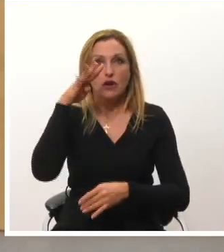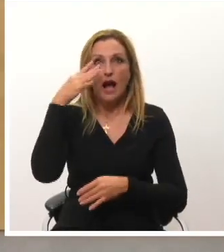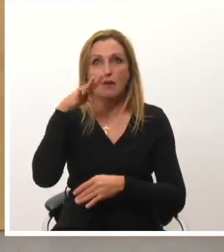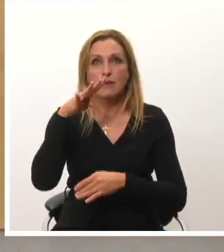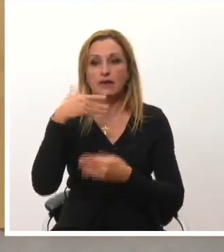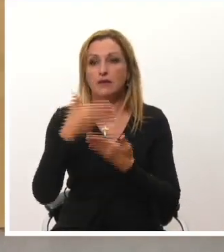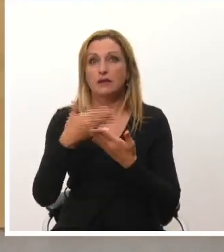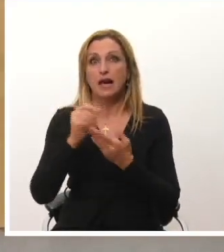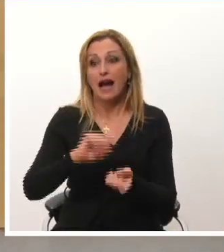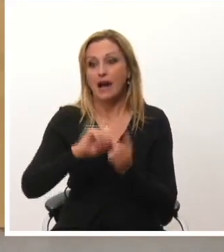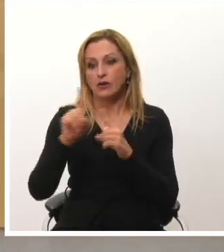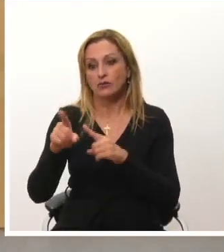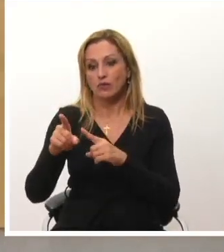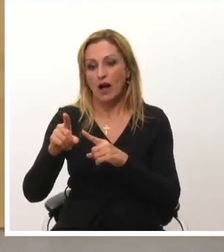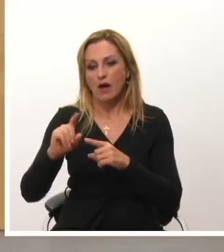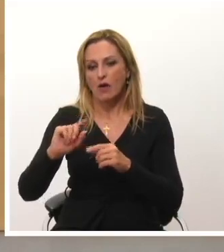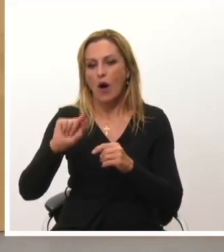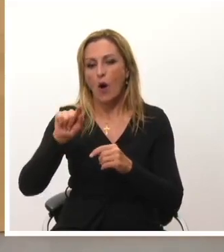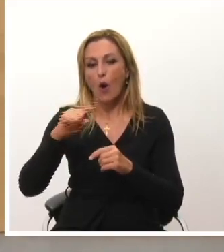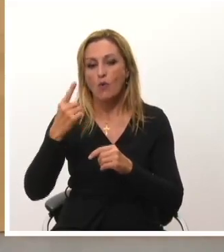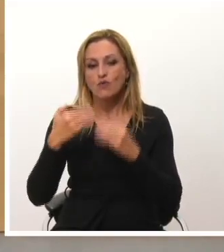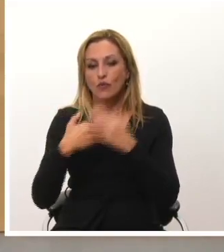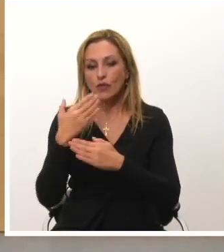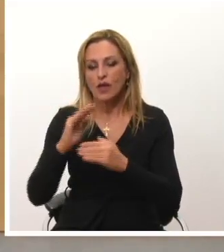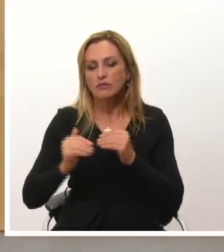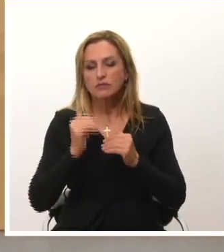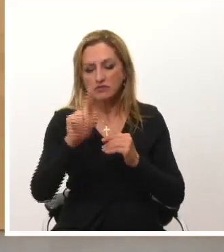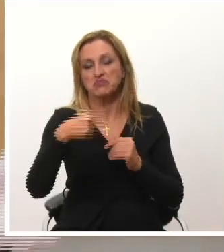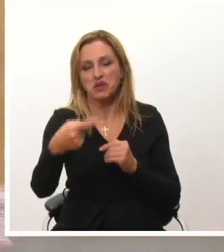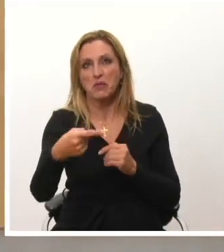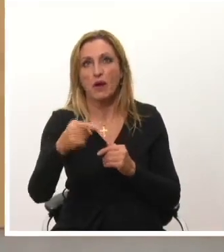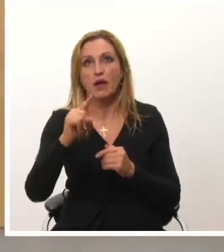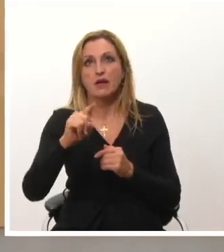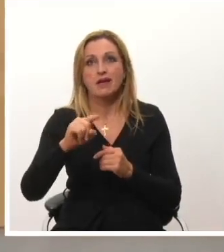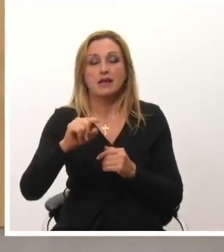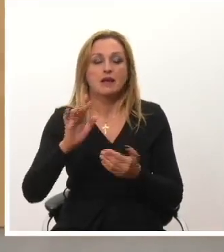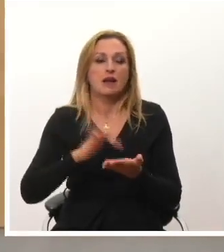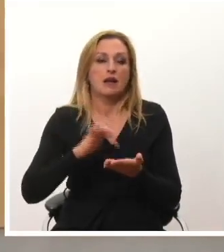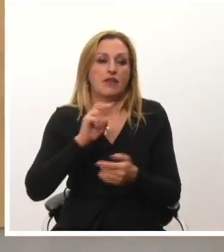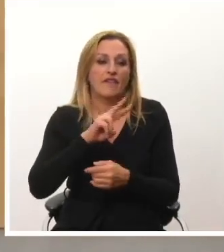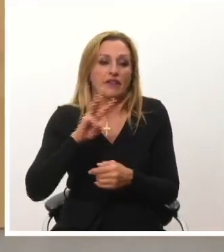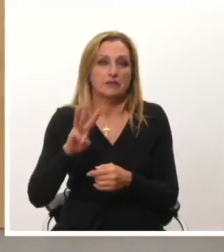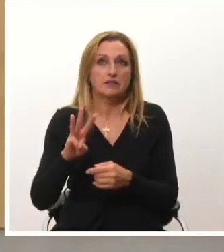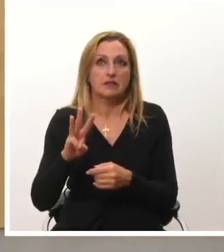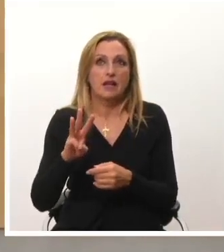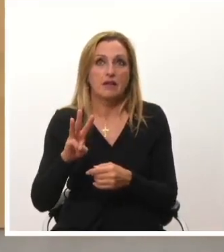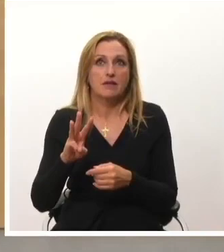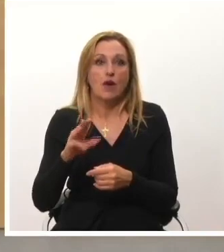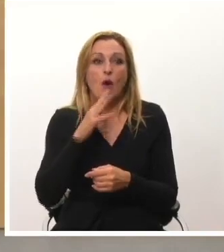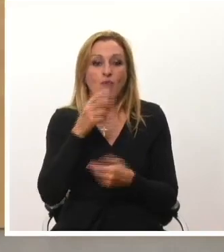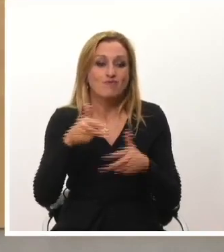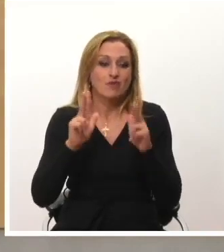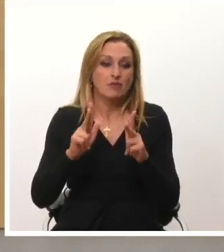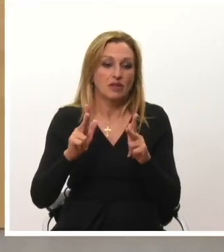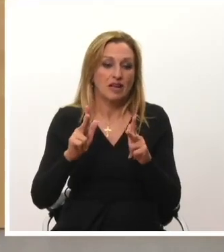trasladarlo a un día más tarde el señor verdejo decía que claro que el día 23 que hacerlo el día 23 era antidemocrático porque no